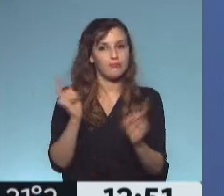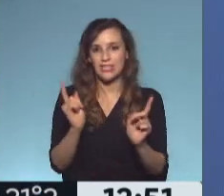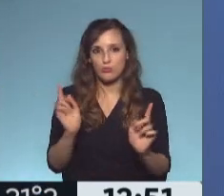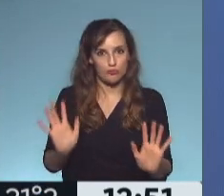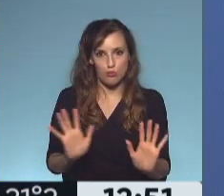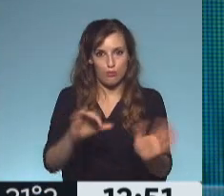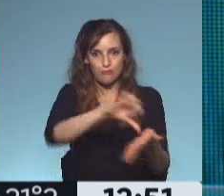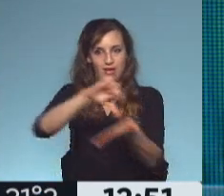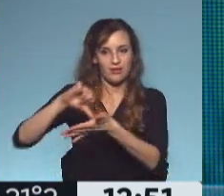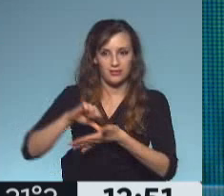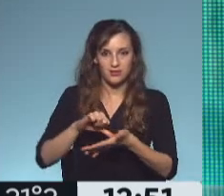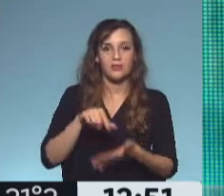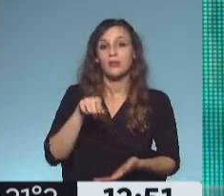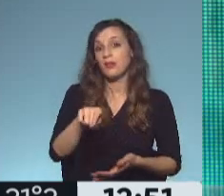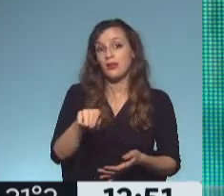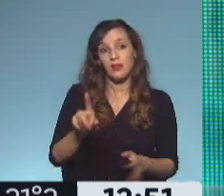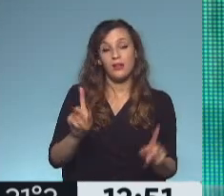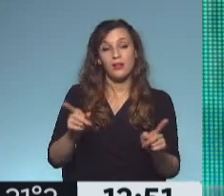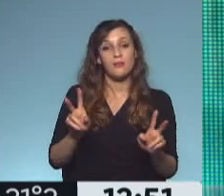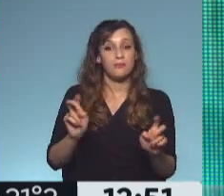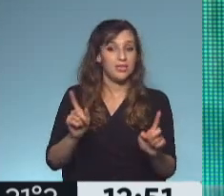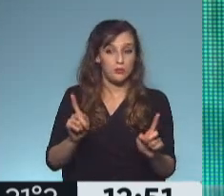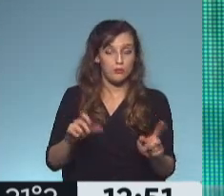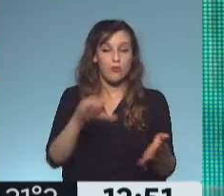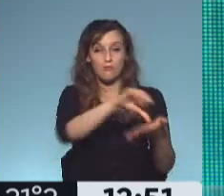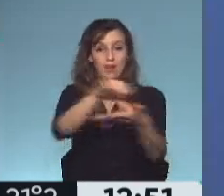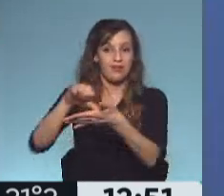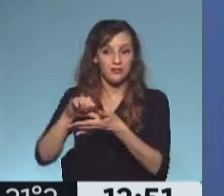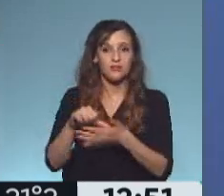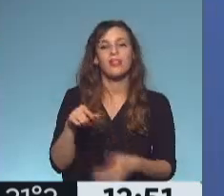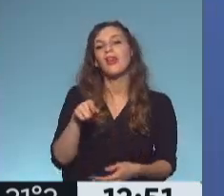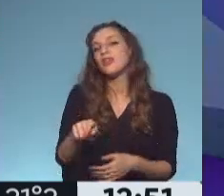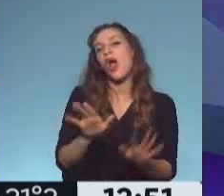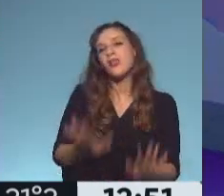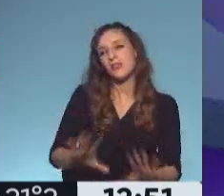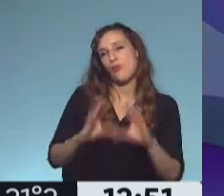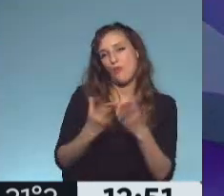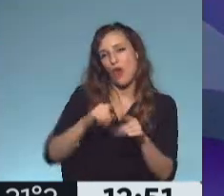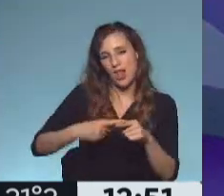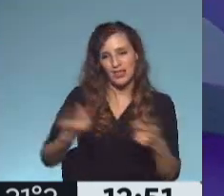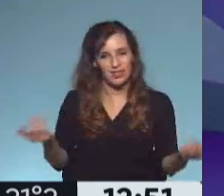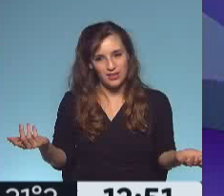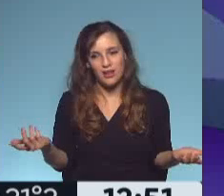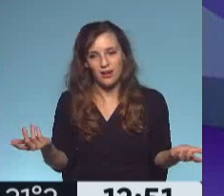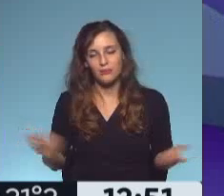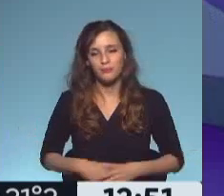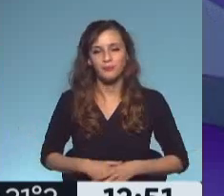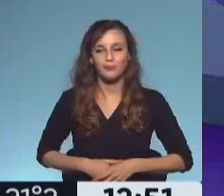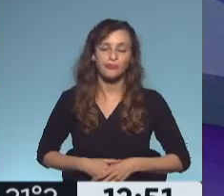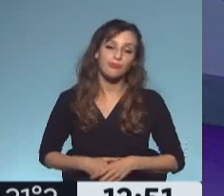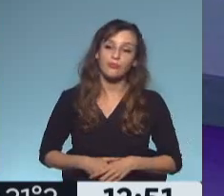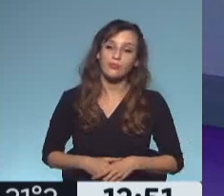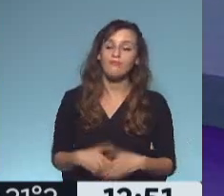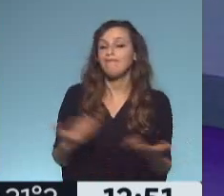salvar nadie. A todas las naciones esa estrategia global que vos pero esa es la geopolítica del mundo, digo, también es cierto que el Sí. mundo, pese lo que nos